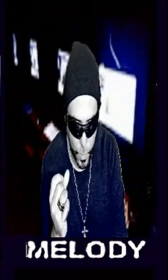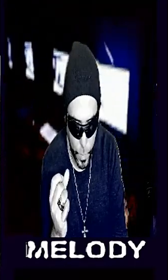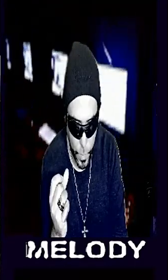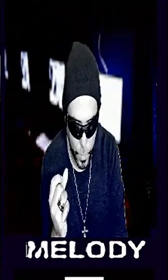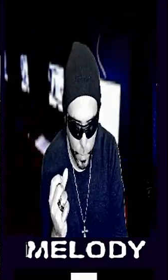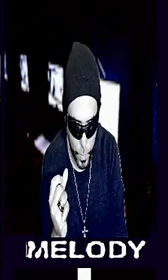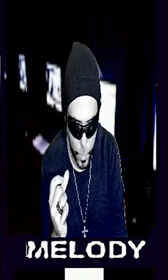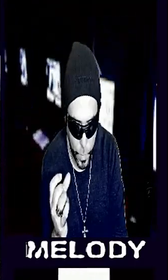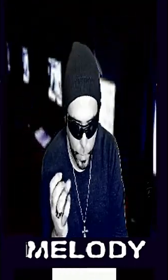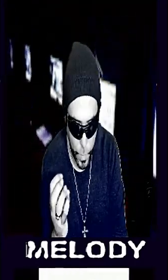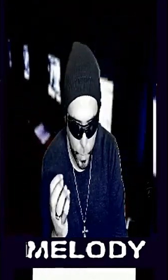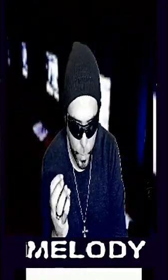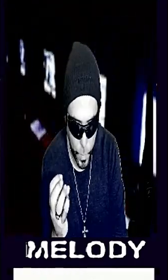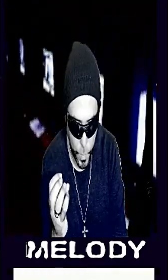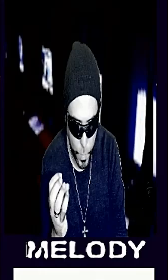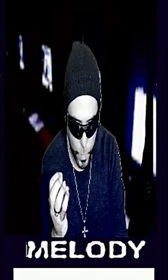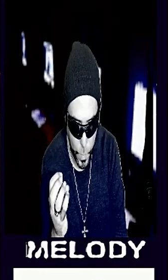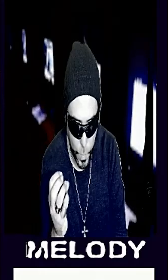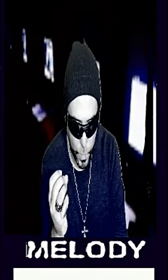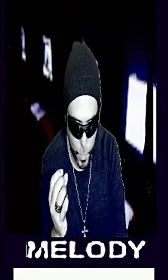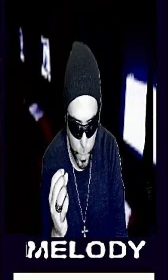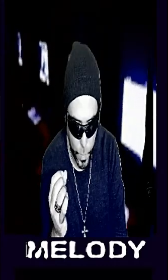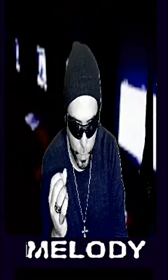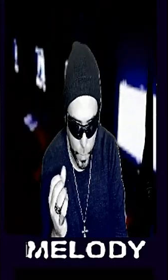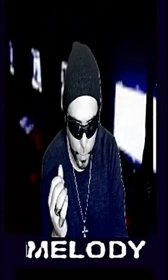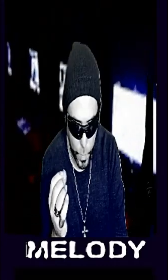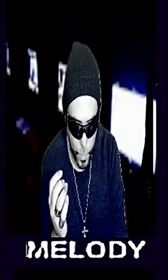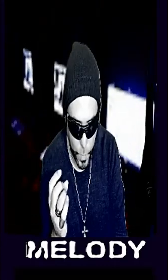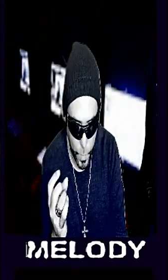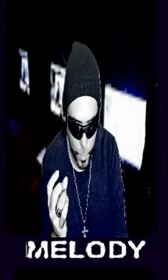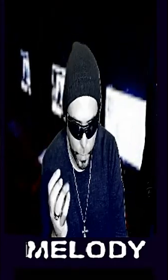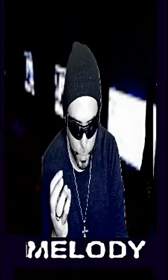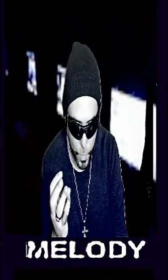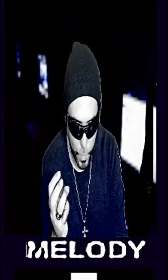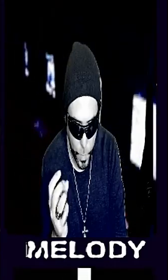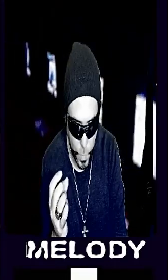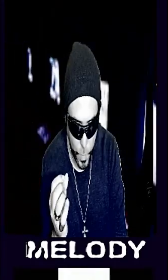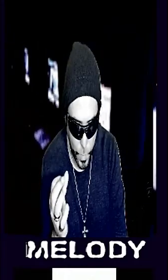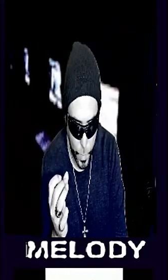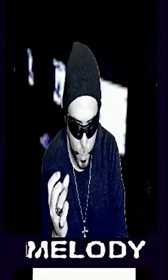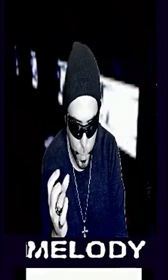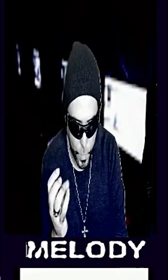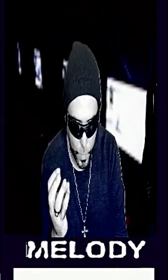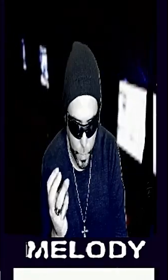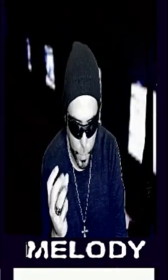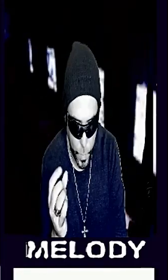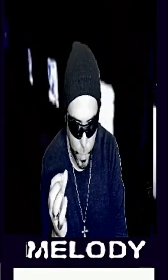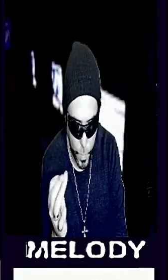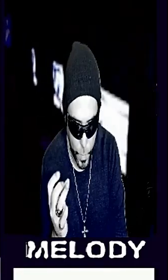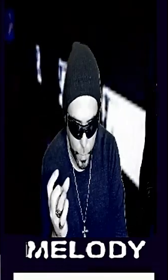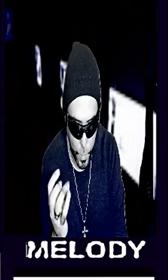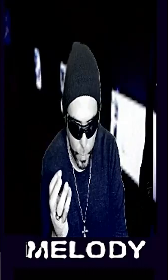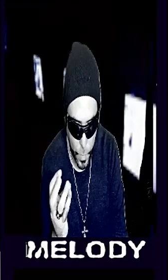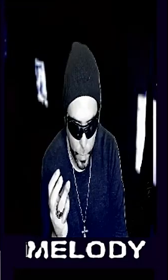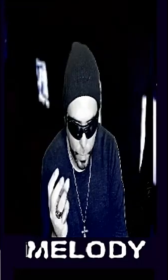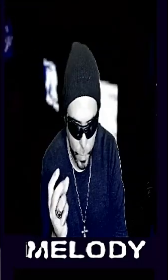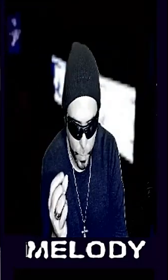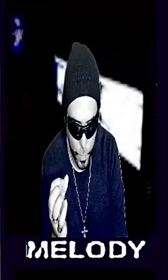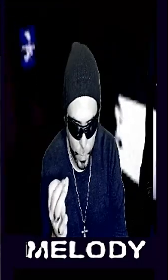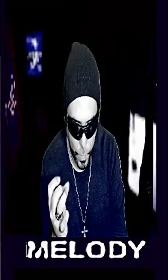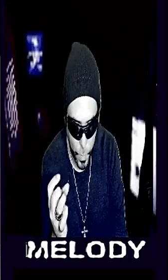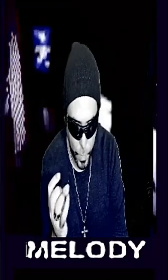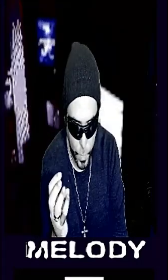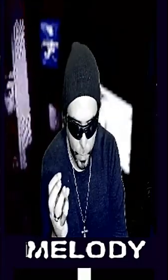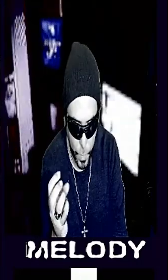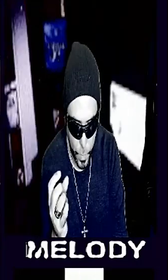pasado cultural de nuestro país. Concéntrate en el placer de viajar, porque el Tren Maya te hará vivir una experiencia única con los más altos